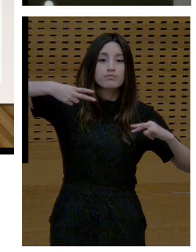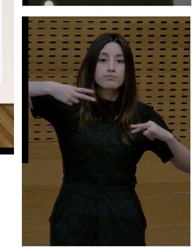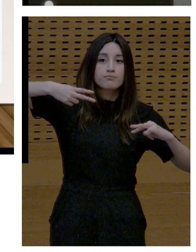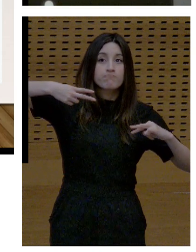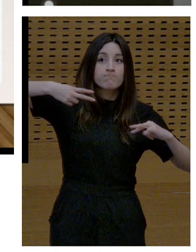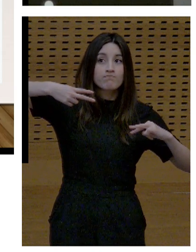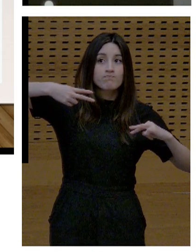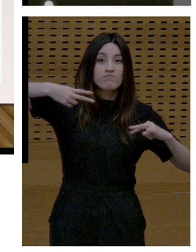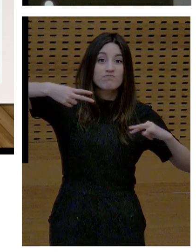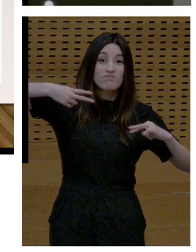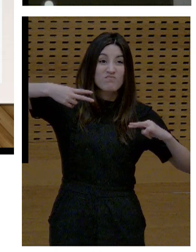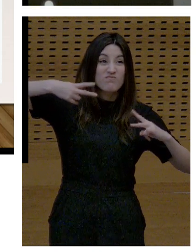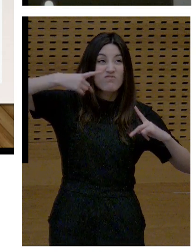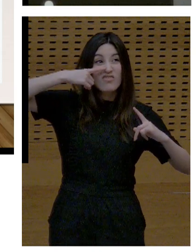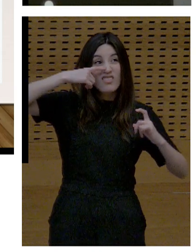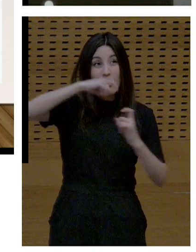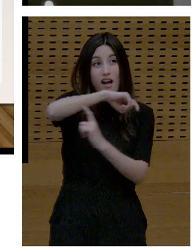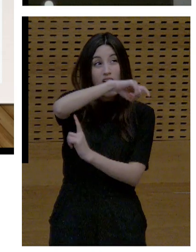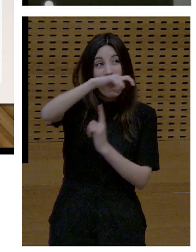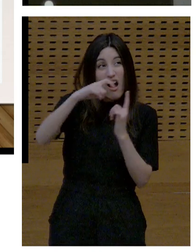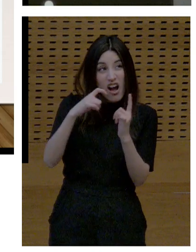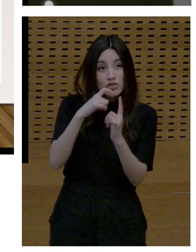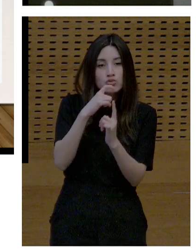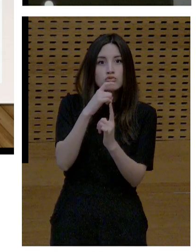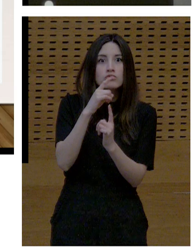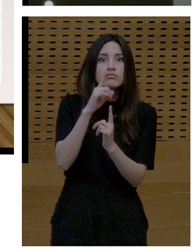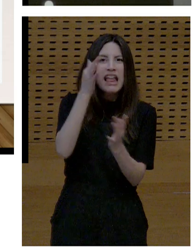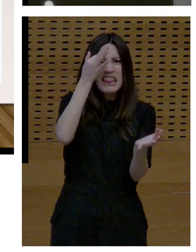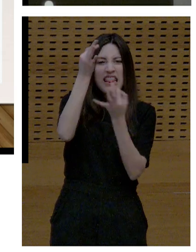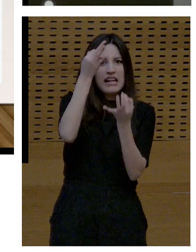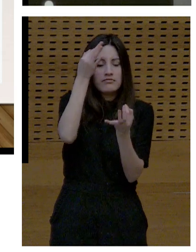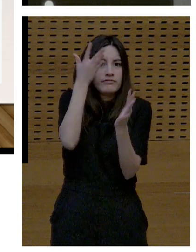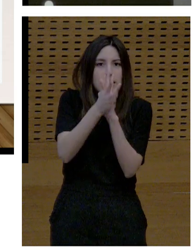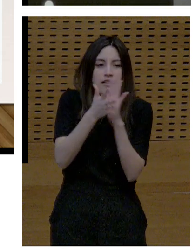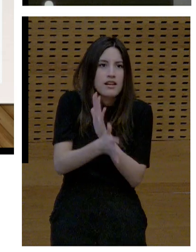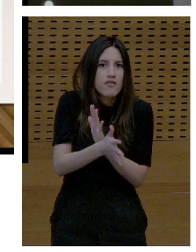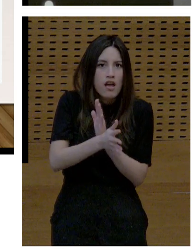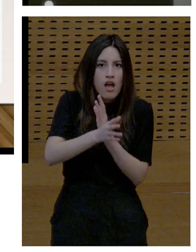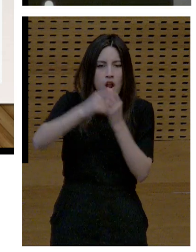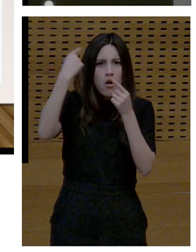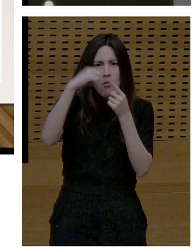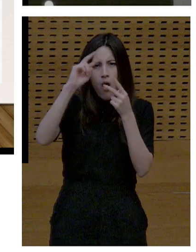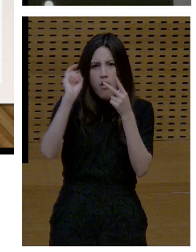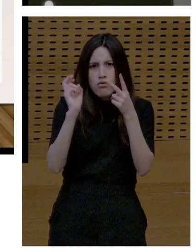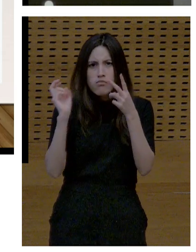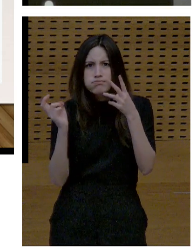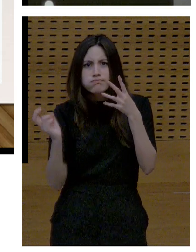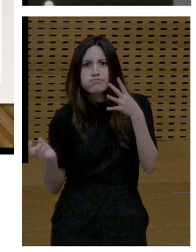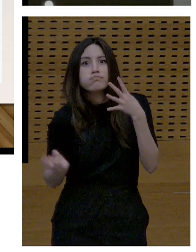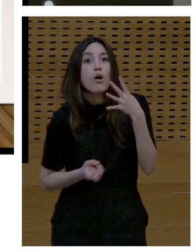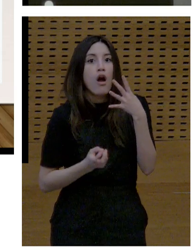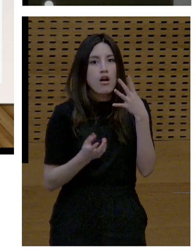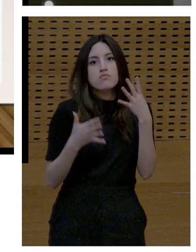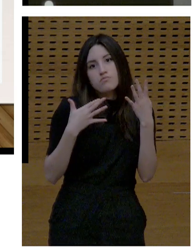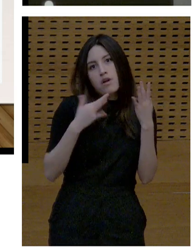cada año se van describiendo más mutaciones que están asociadas o aumentan el riesgo de tener la